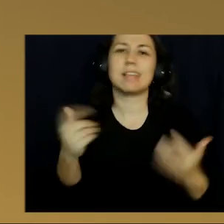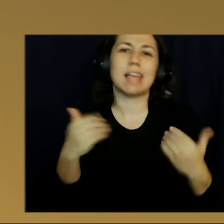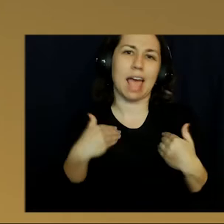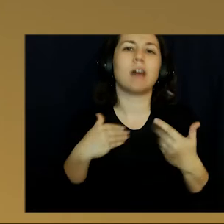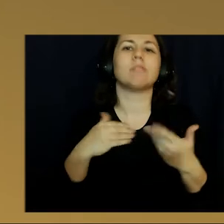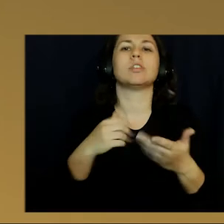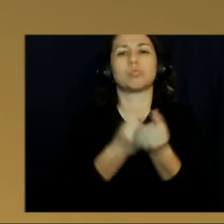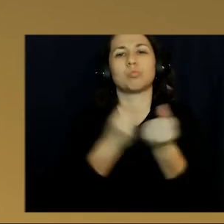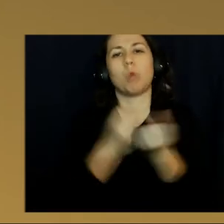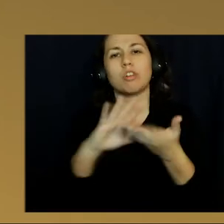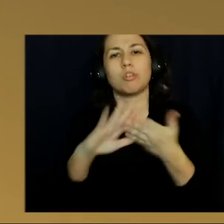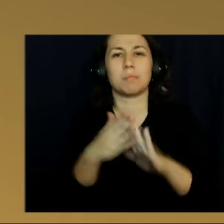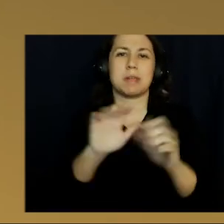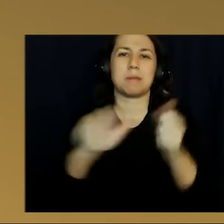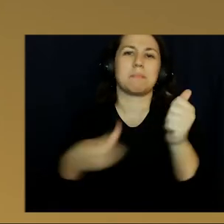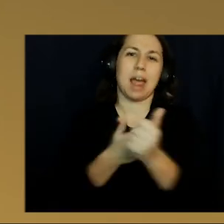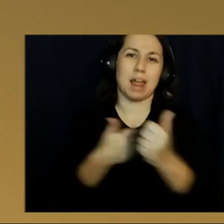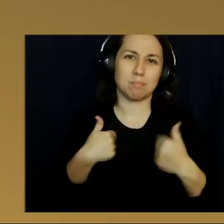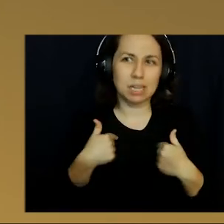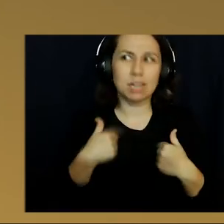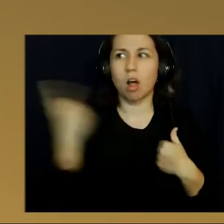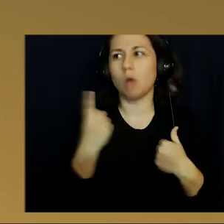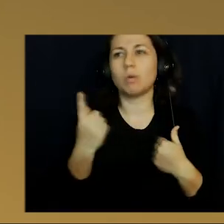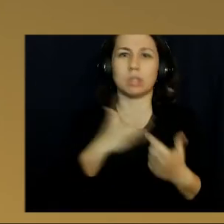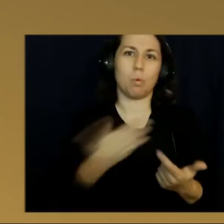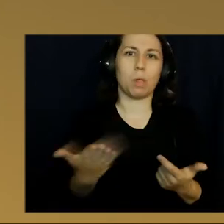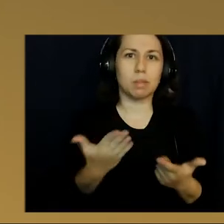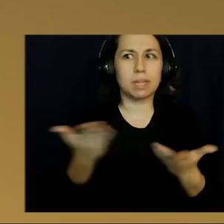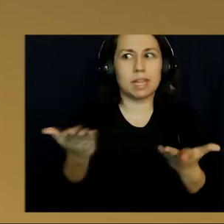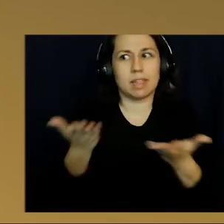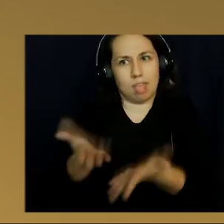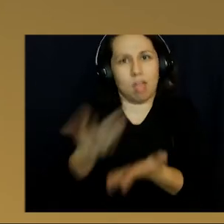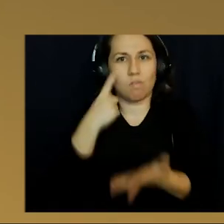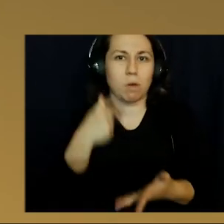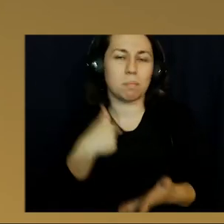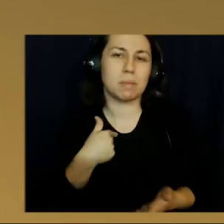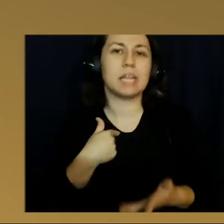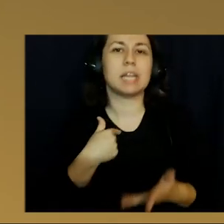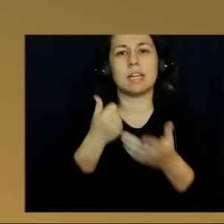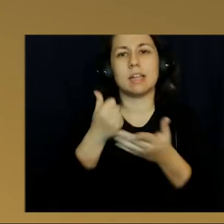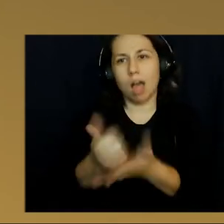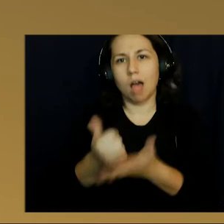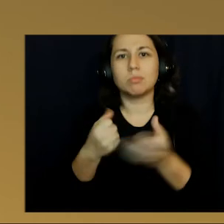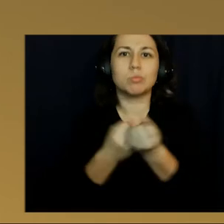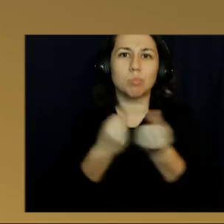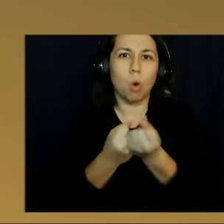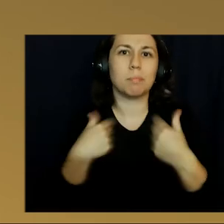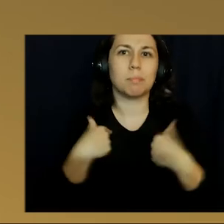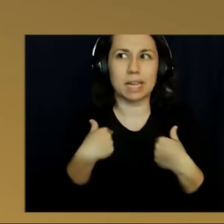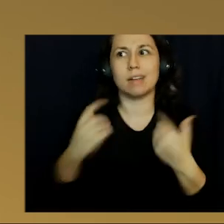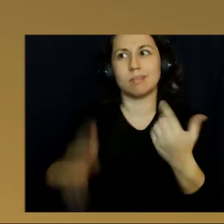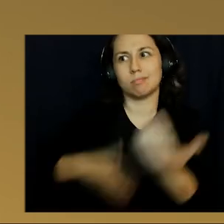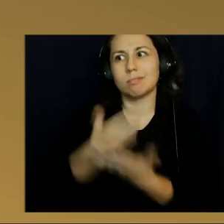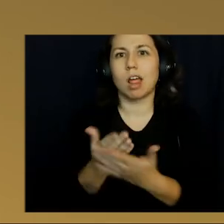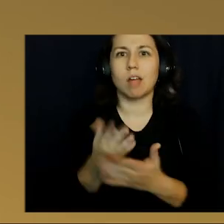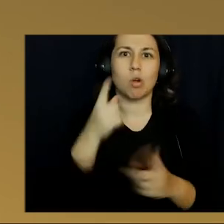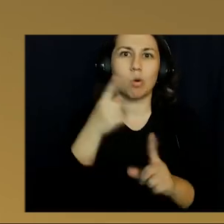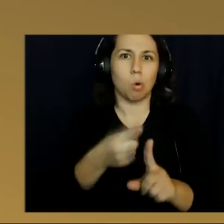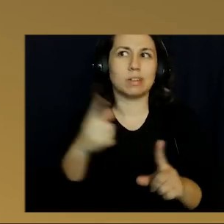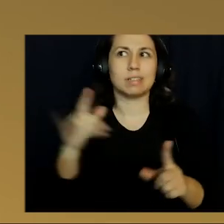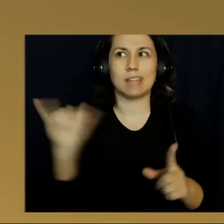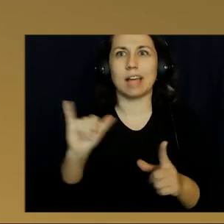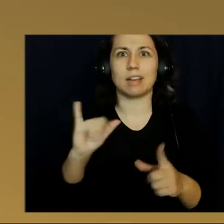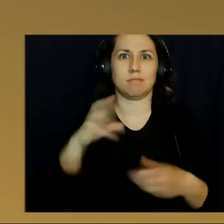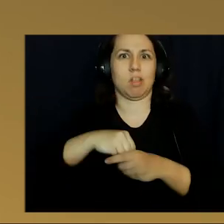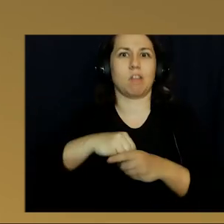quiere apoyarme y llegar a las metas como esta, ser uno de los mejores 100 en el distrito de Santa Ana. Support me to get